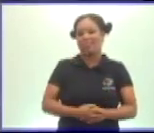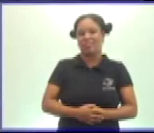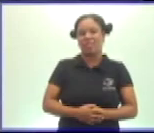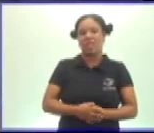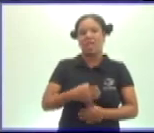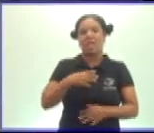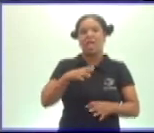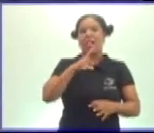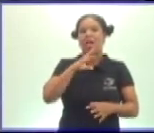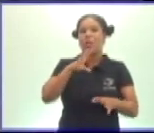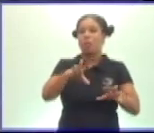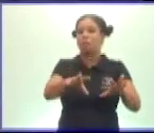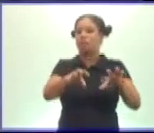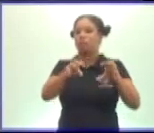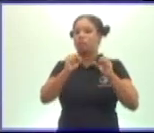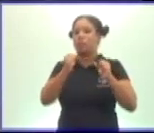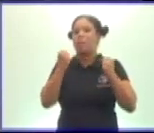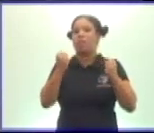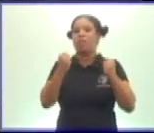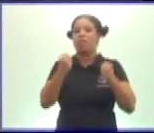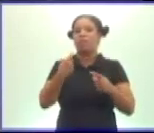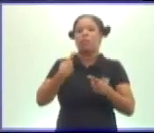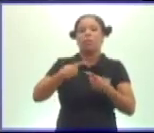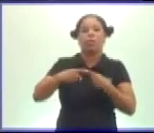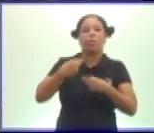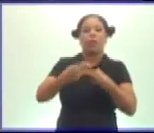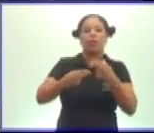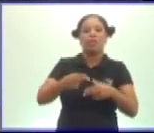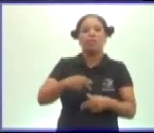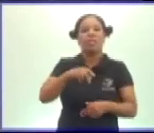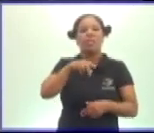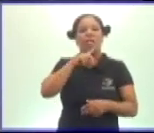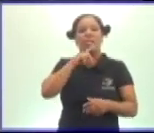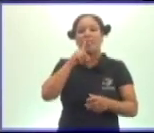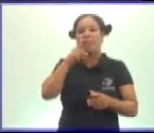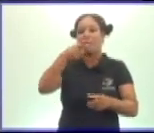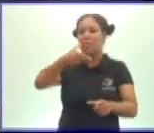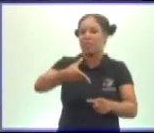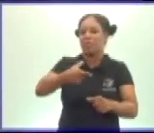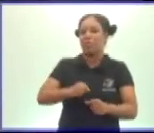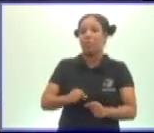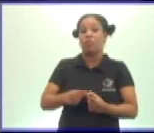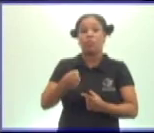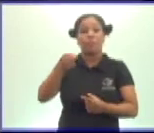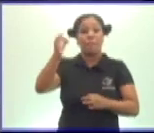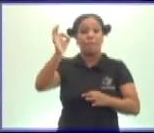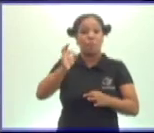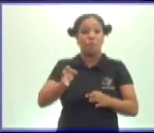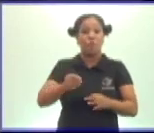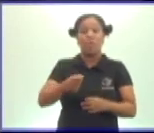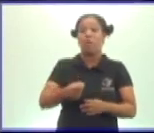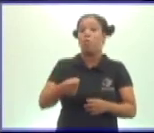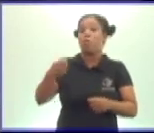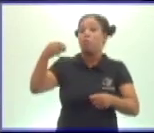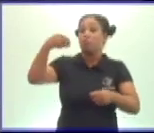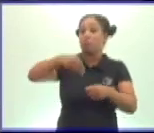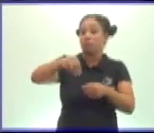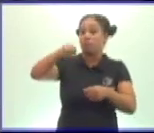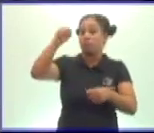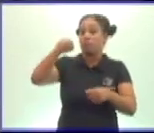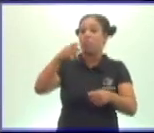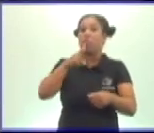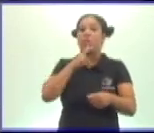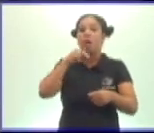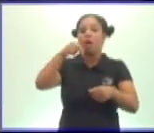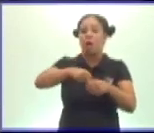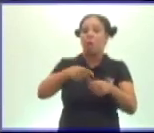más fuerte de lo que atraen las moléculas de petróleo. Si una molécula de petróleo se introduce entre dos moléculas de agua, las moléculas